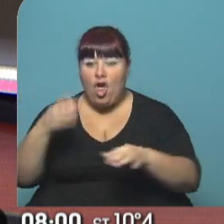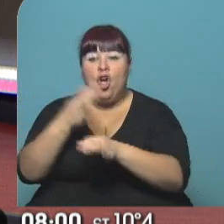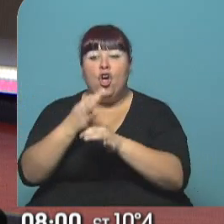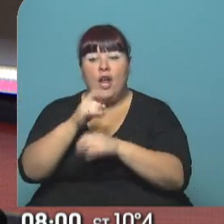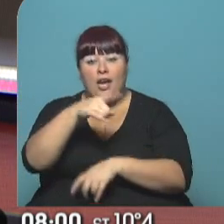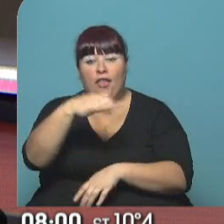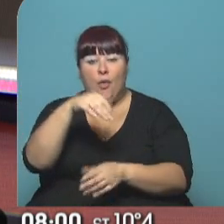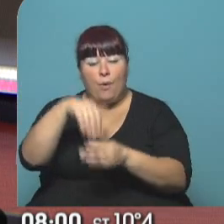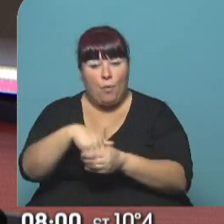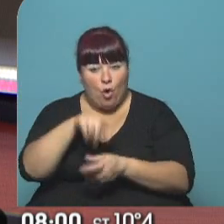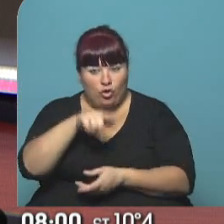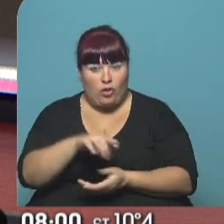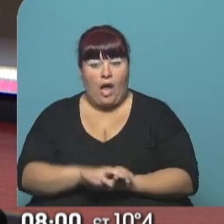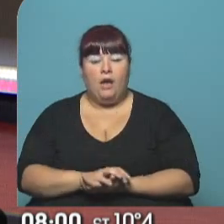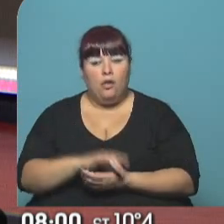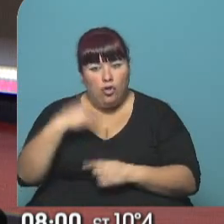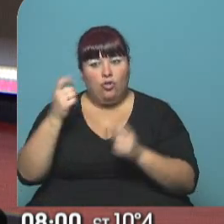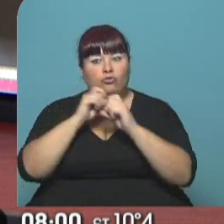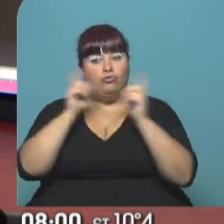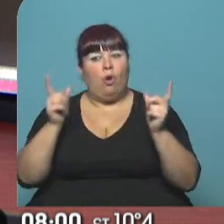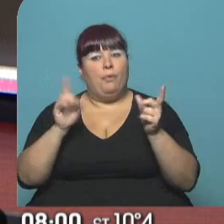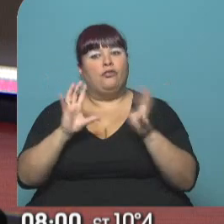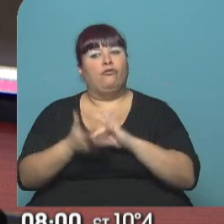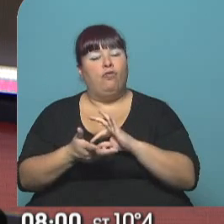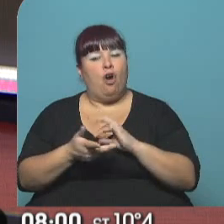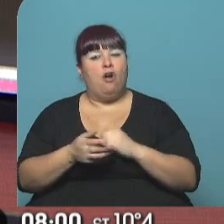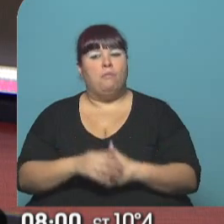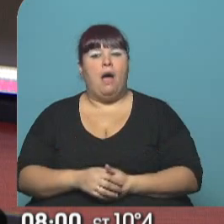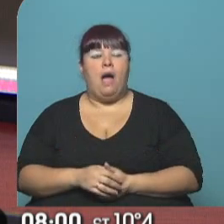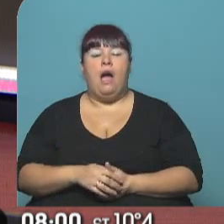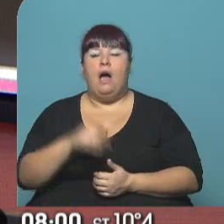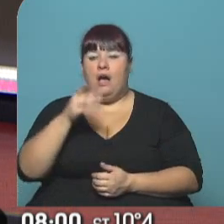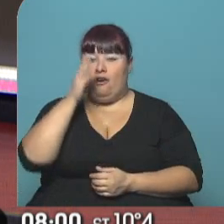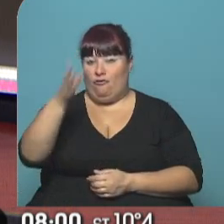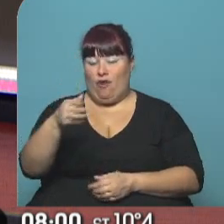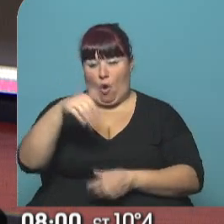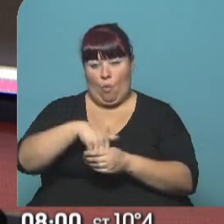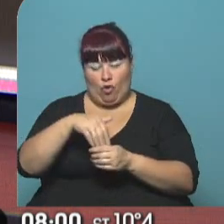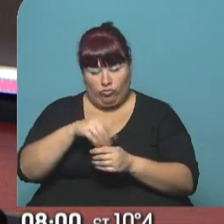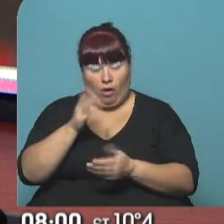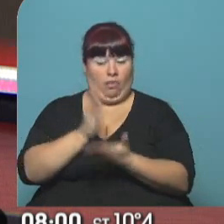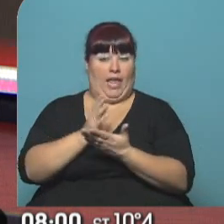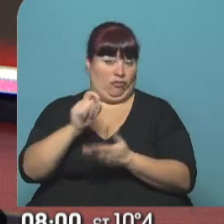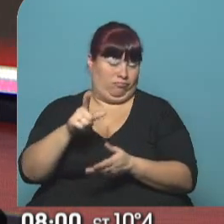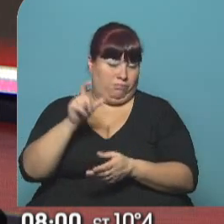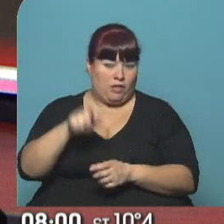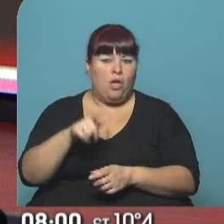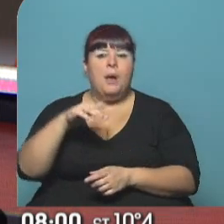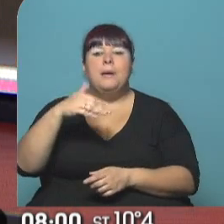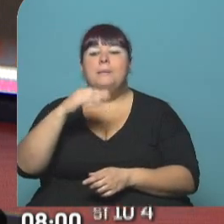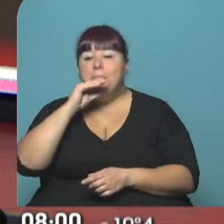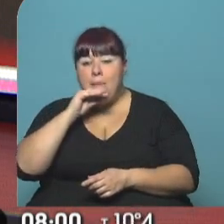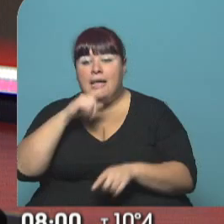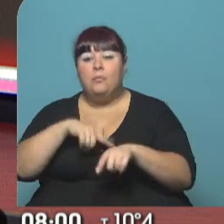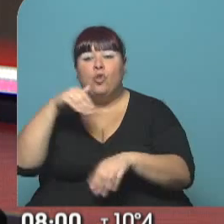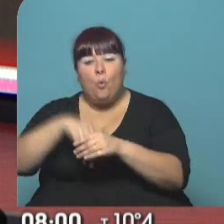donde debía votar sorprendió de alguna forma a quienes fueron a ejercer su derecho ciudadano. Massa, por ejemplo, al